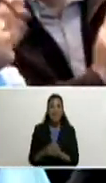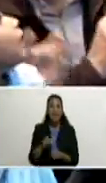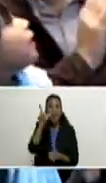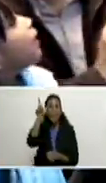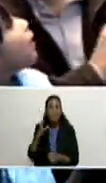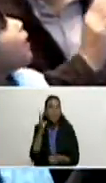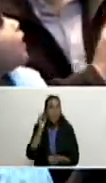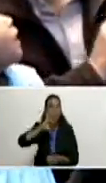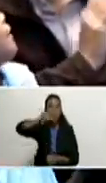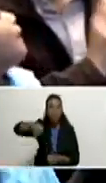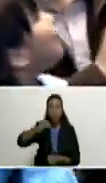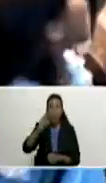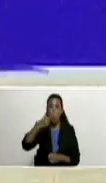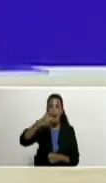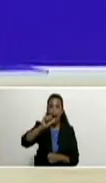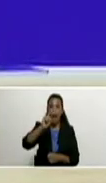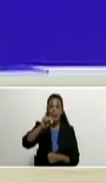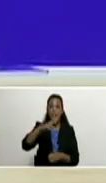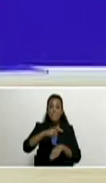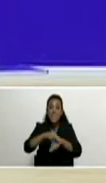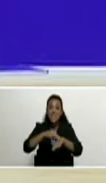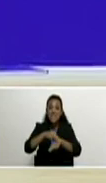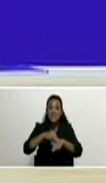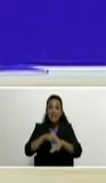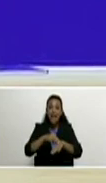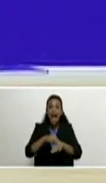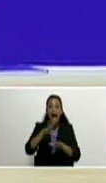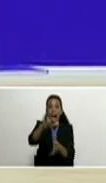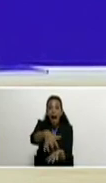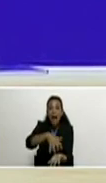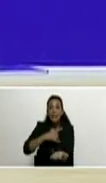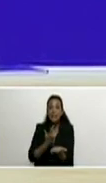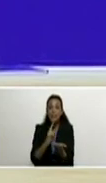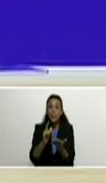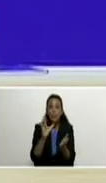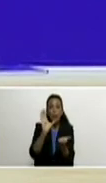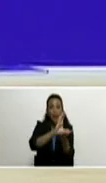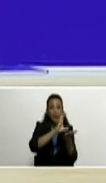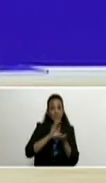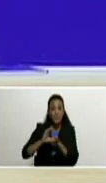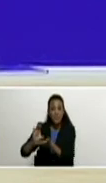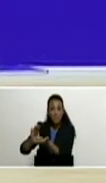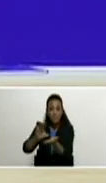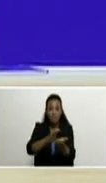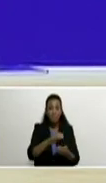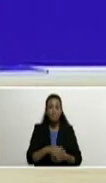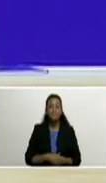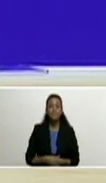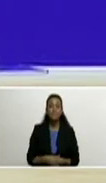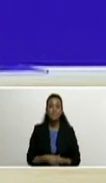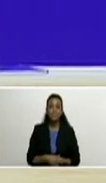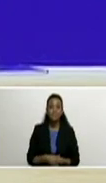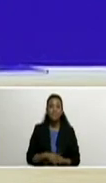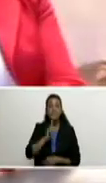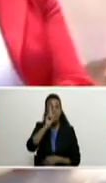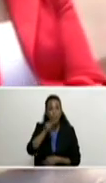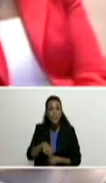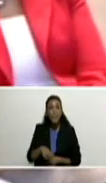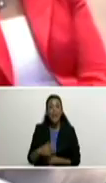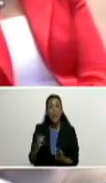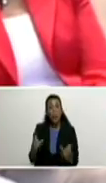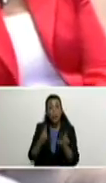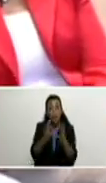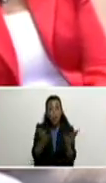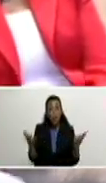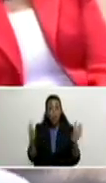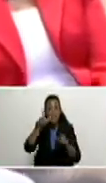compañera Joana Carrilla, ministro de Agricultura Urbana. También se encuentra